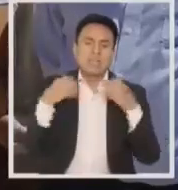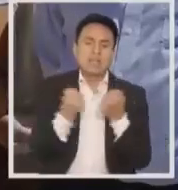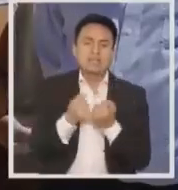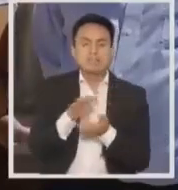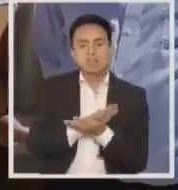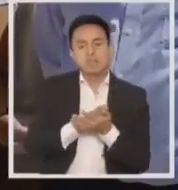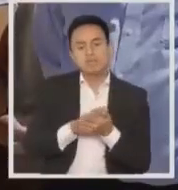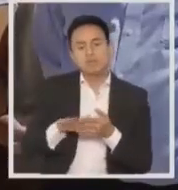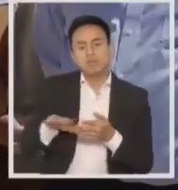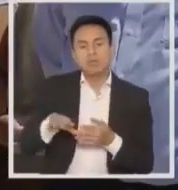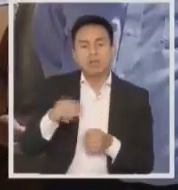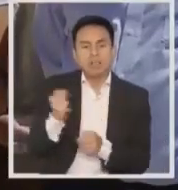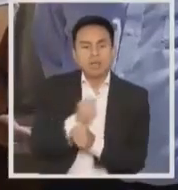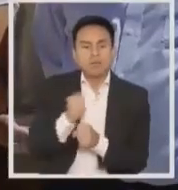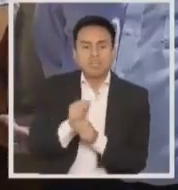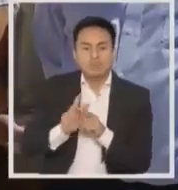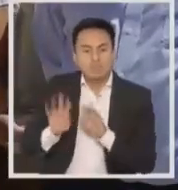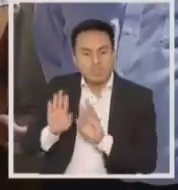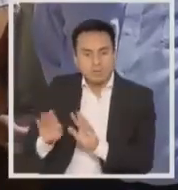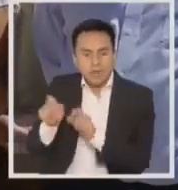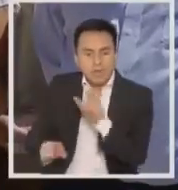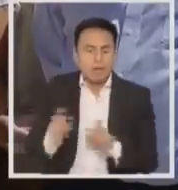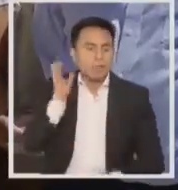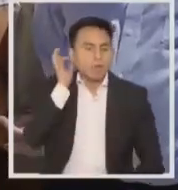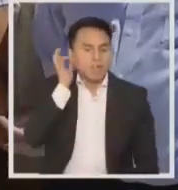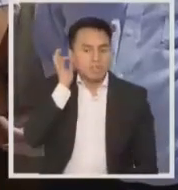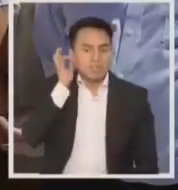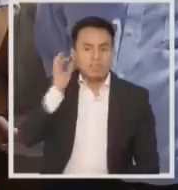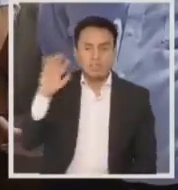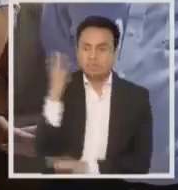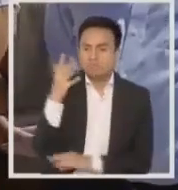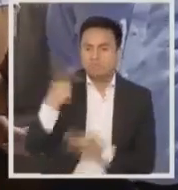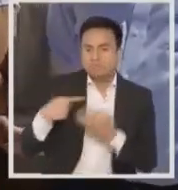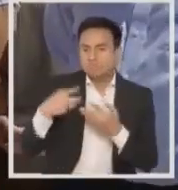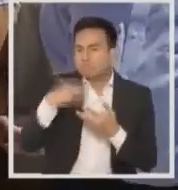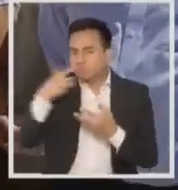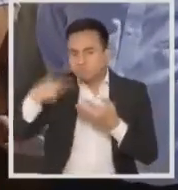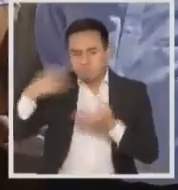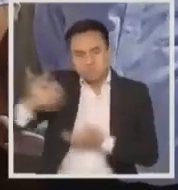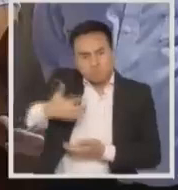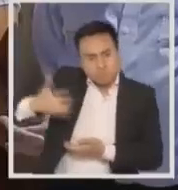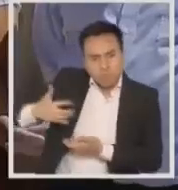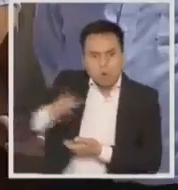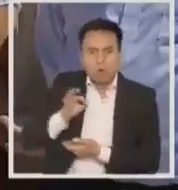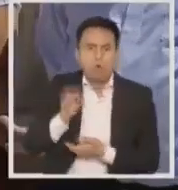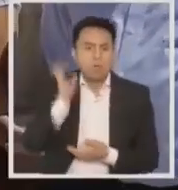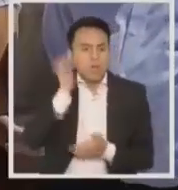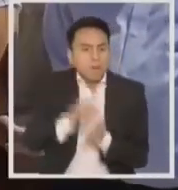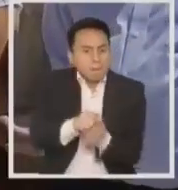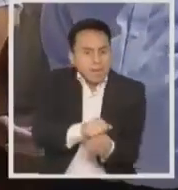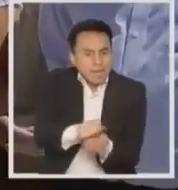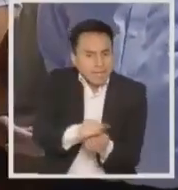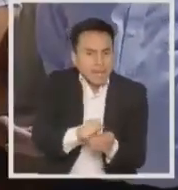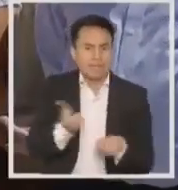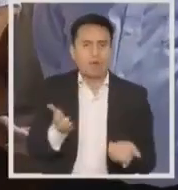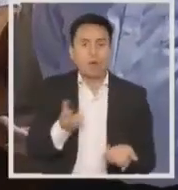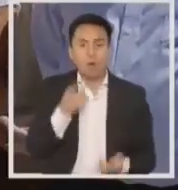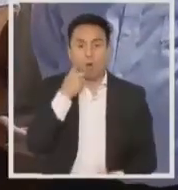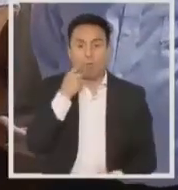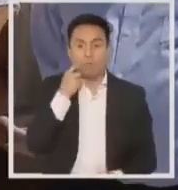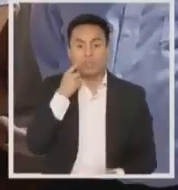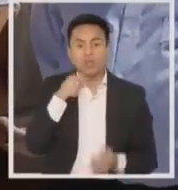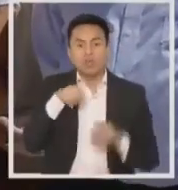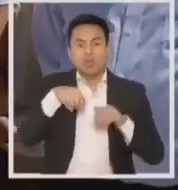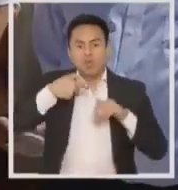por ejemplo, las labores productivas de las mujeres recolectoras, de las mujeres panaderas, de los hombres